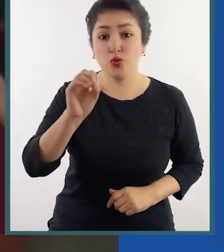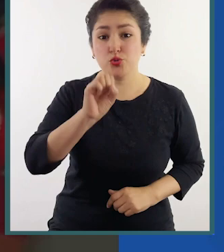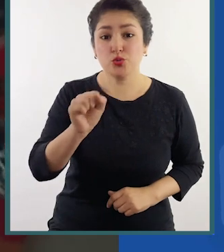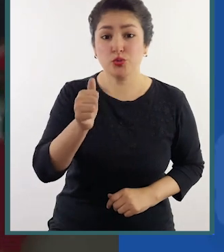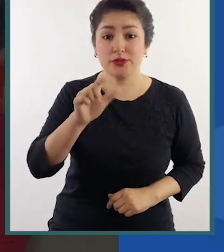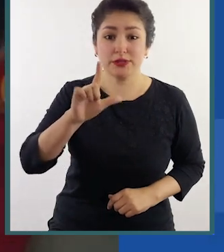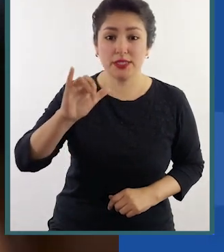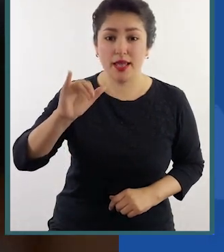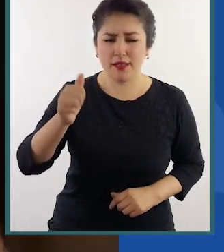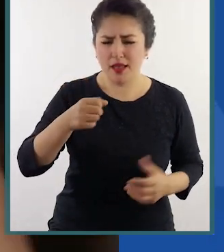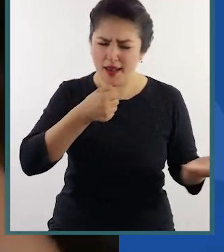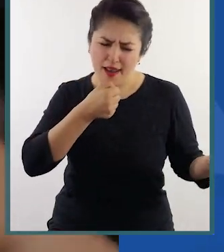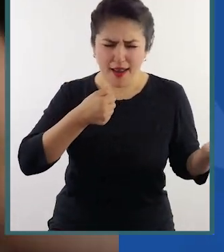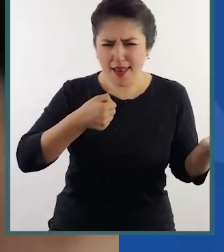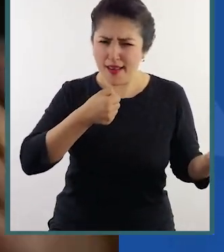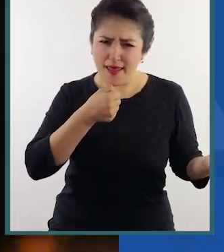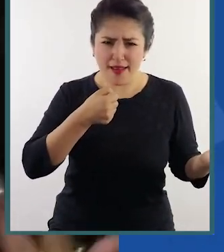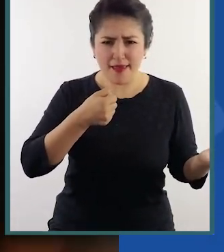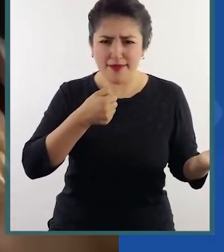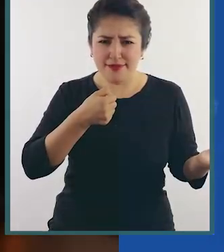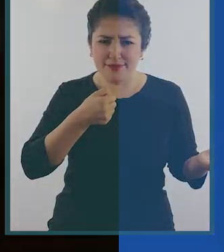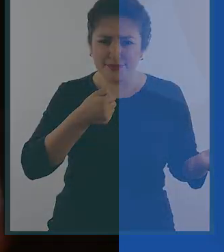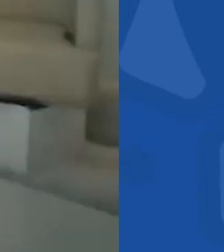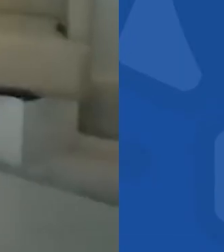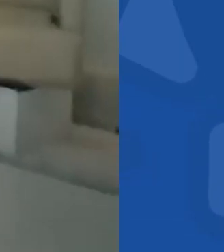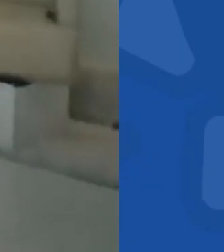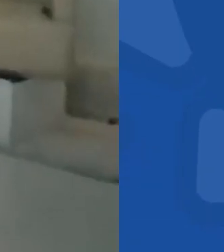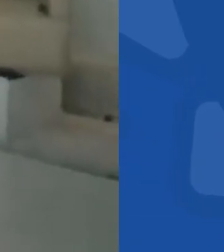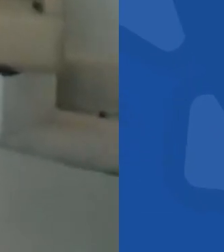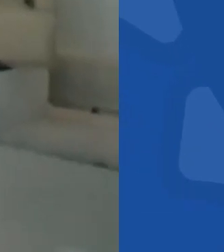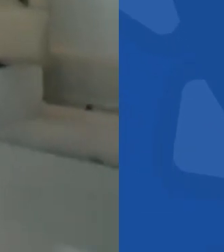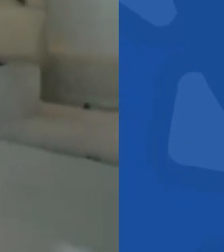el desenfado de la Rosalía,